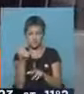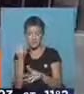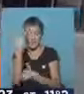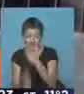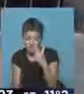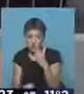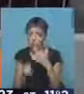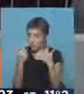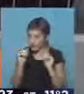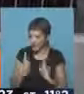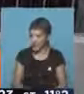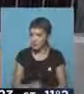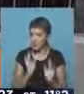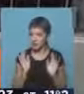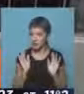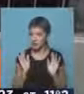perfectamente